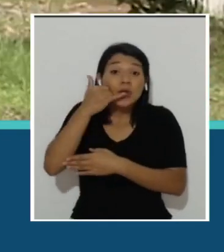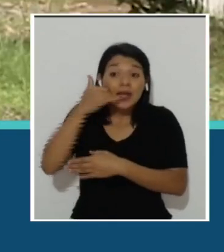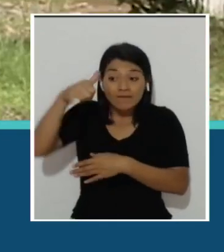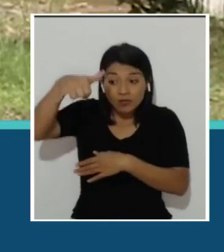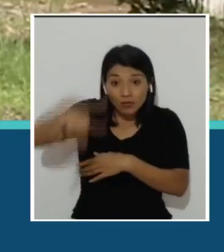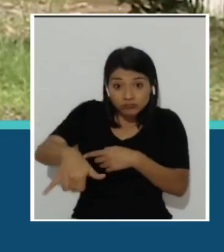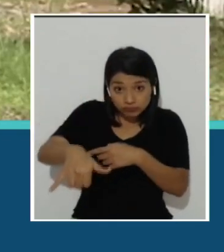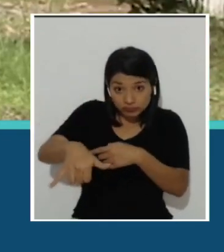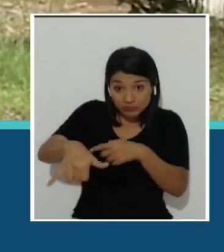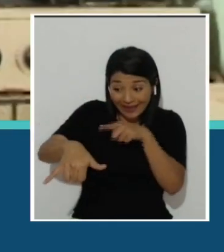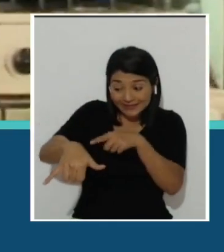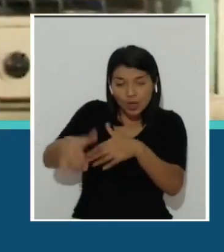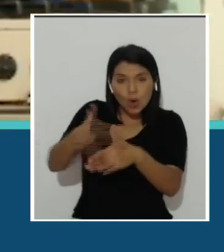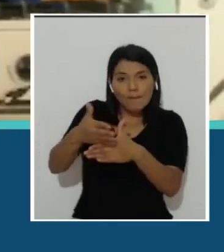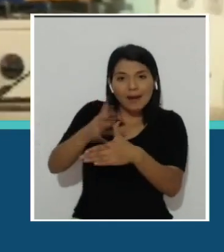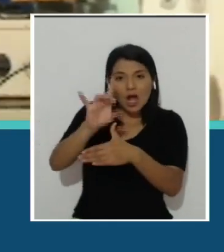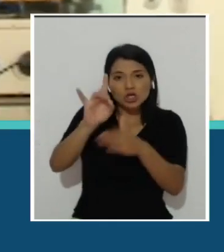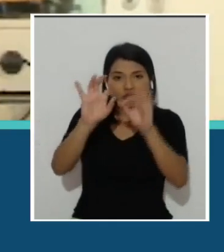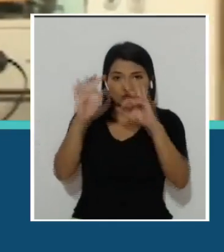Veamos.